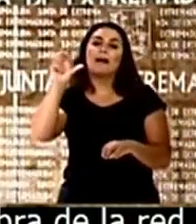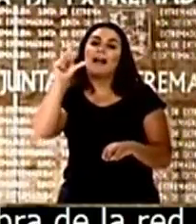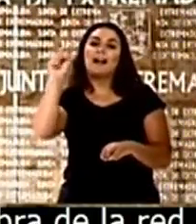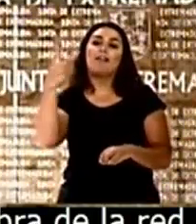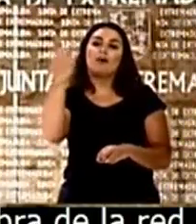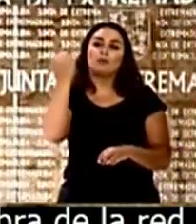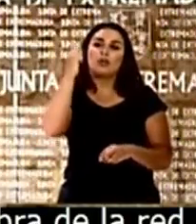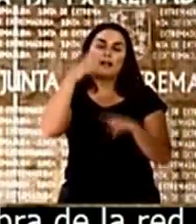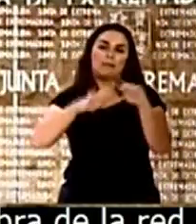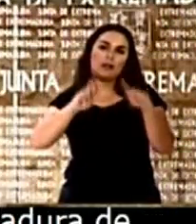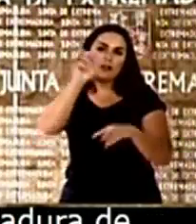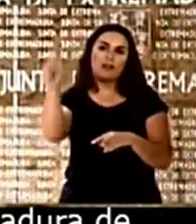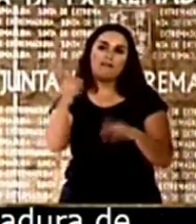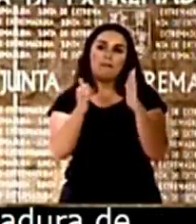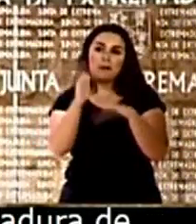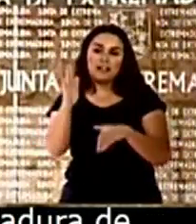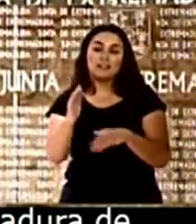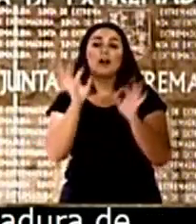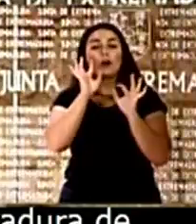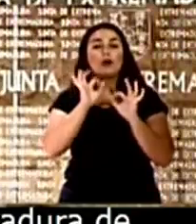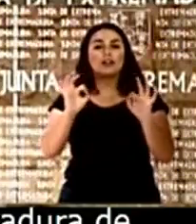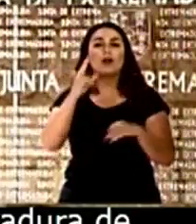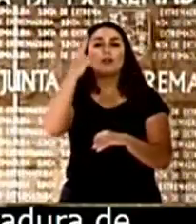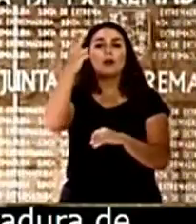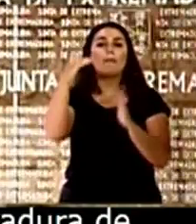de euros, concretamente